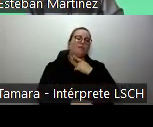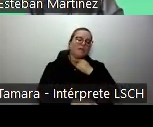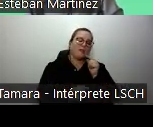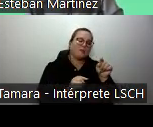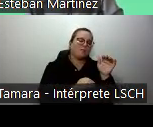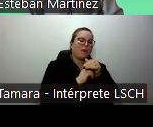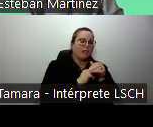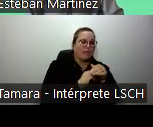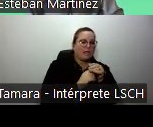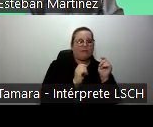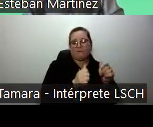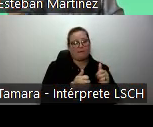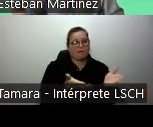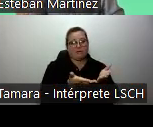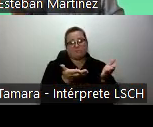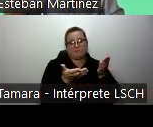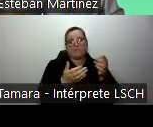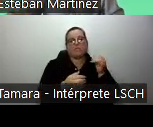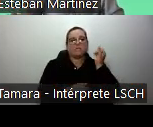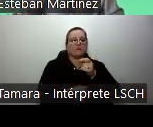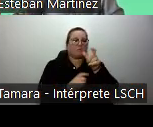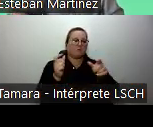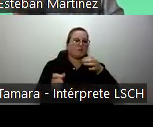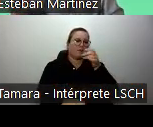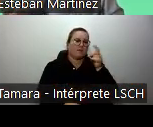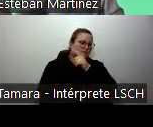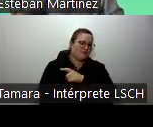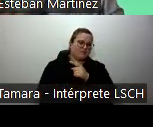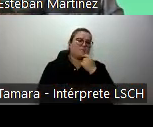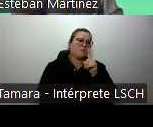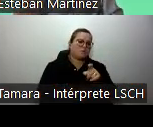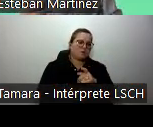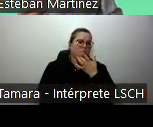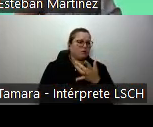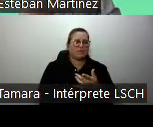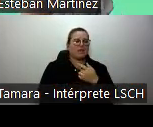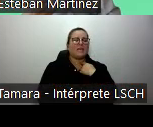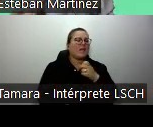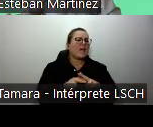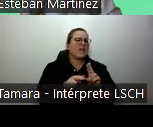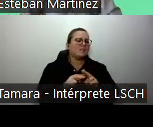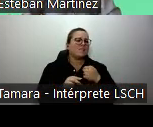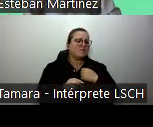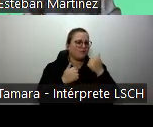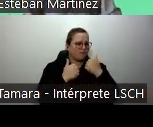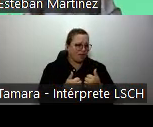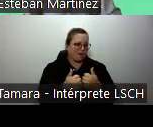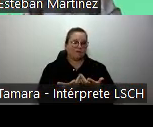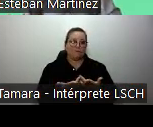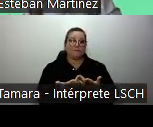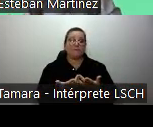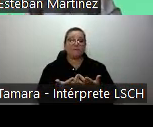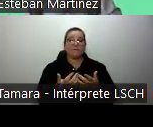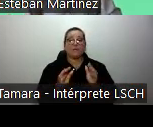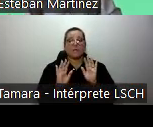protegerte ya así que siempre que alguien te diga Oye pero esto es muy difícil pregúntales qué crees que tengo que hacer para que me vaya bien ya así que